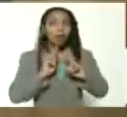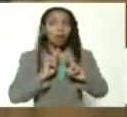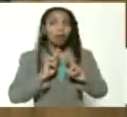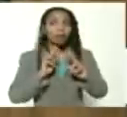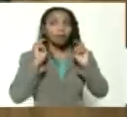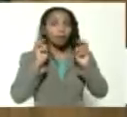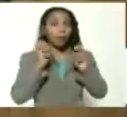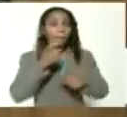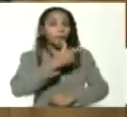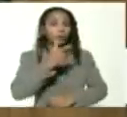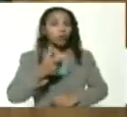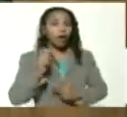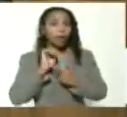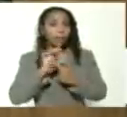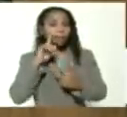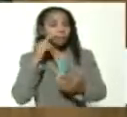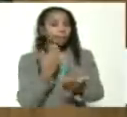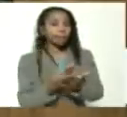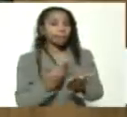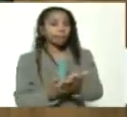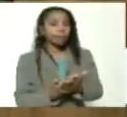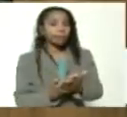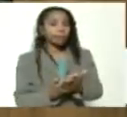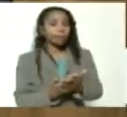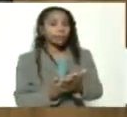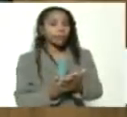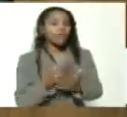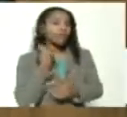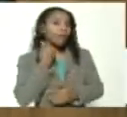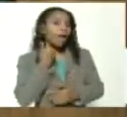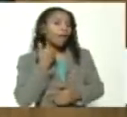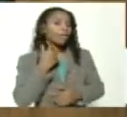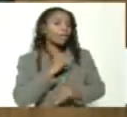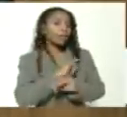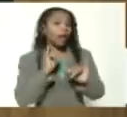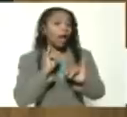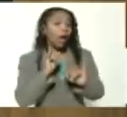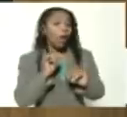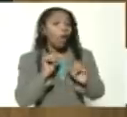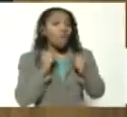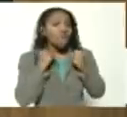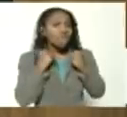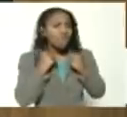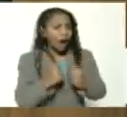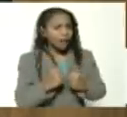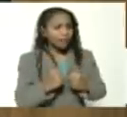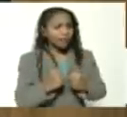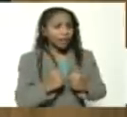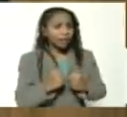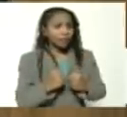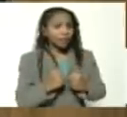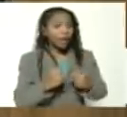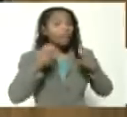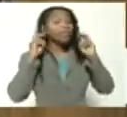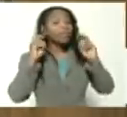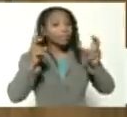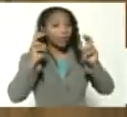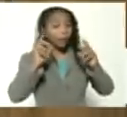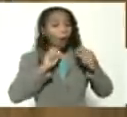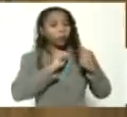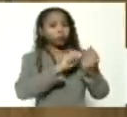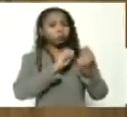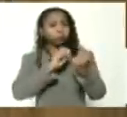que presenten enfermedades terminales o de extremo dolor permanente. Es un tema a debatir.